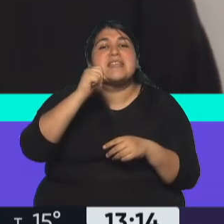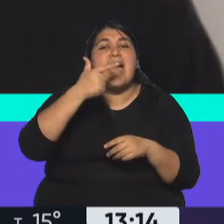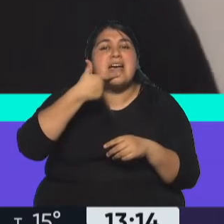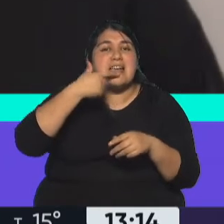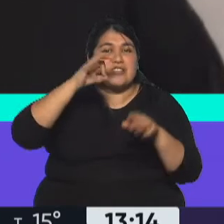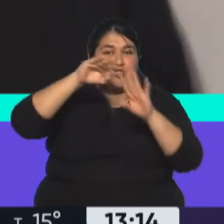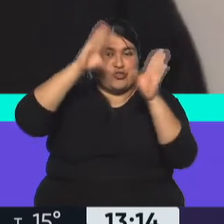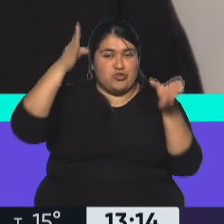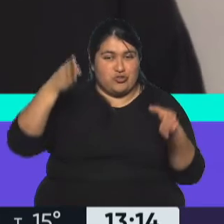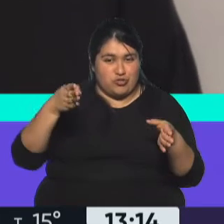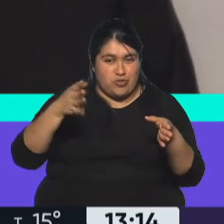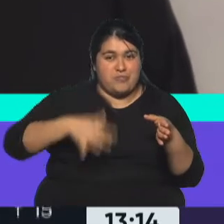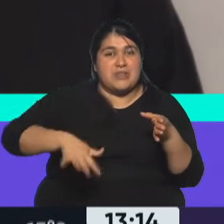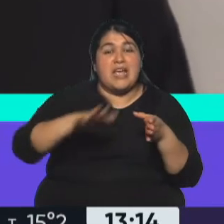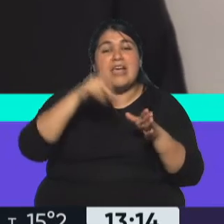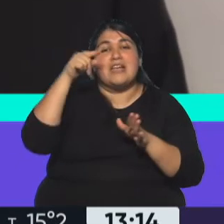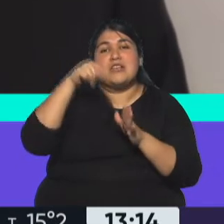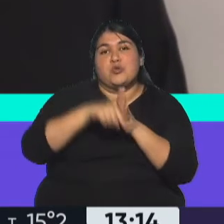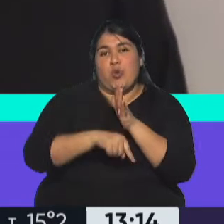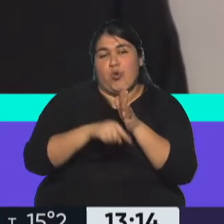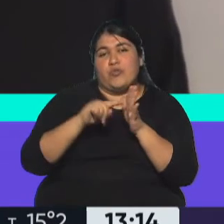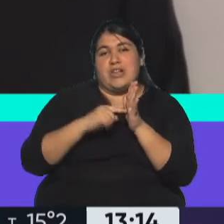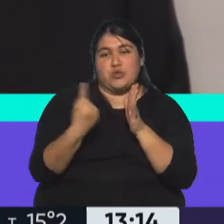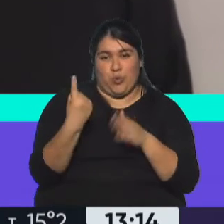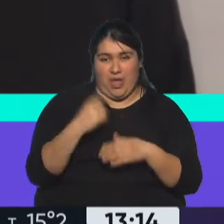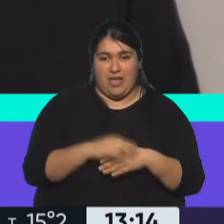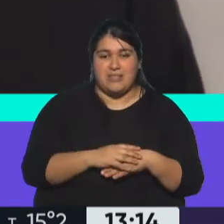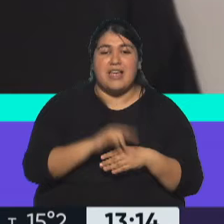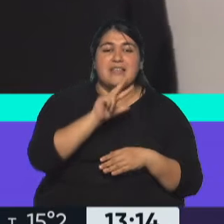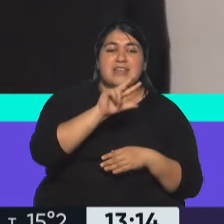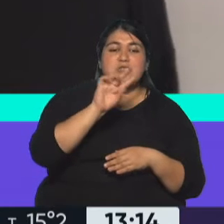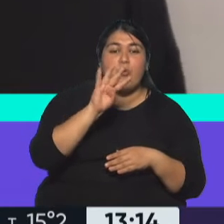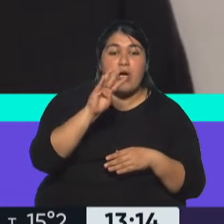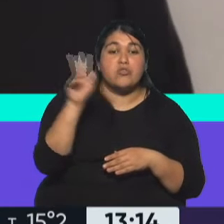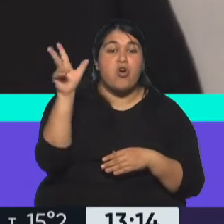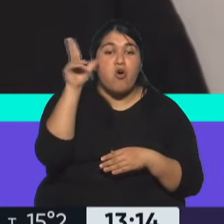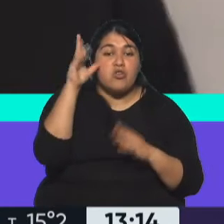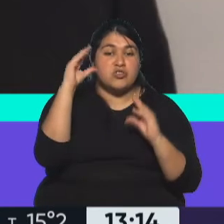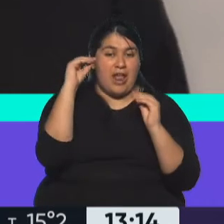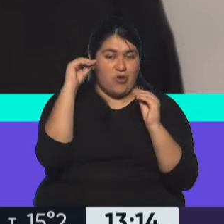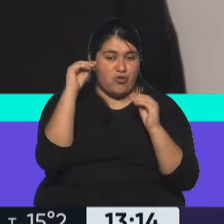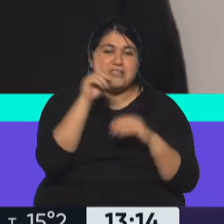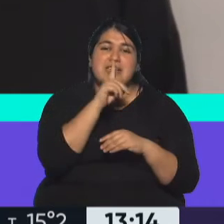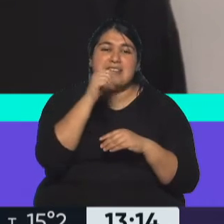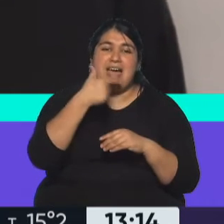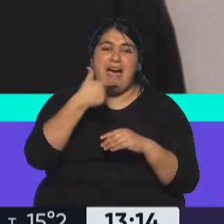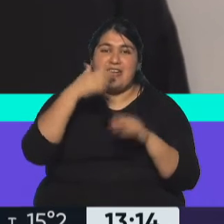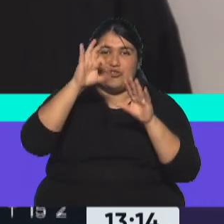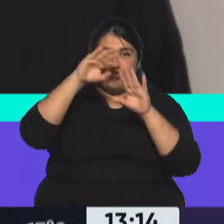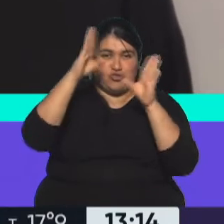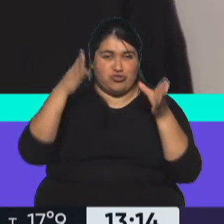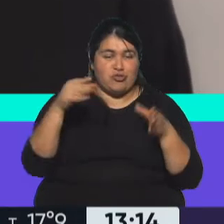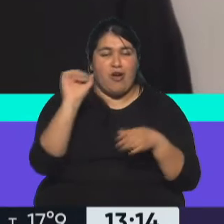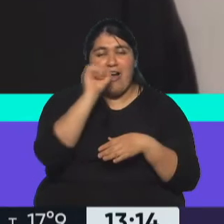en el sur de la ciudad de Buenos Aires. Ariel Ardit, 3 y 4, 8 de la noche en el Tazo. Siempre un gusto encontrarse con